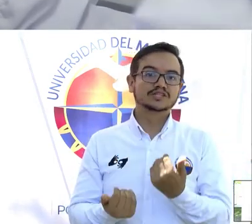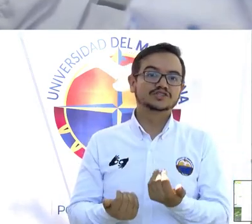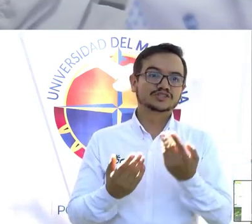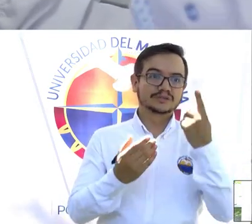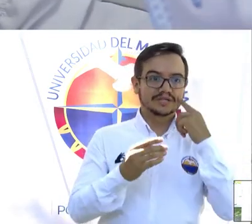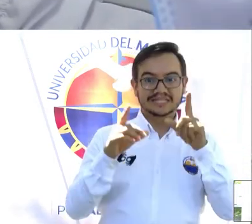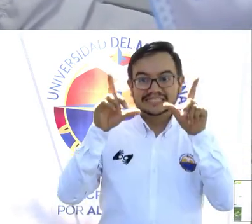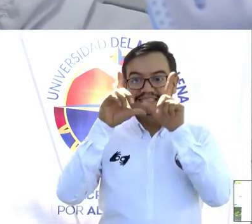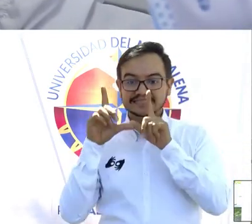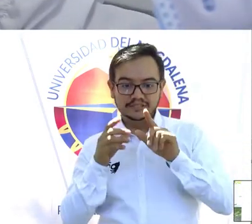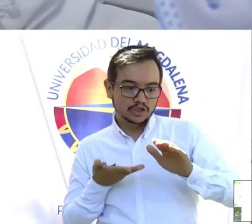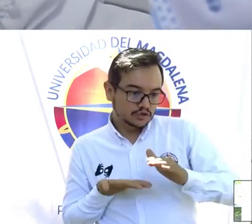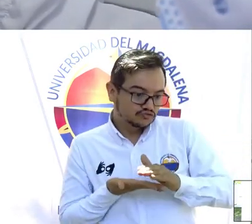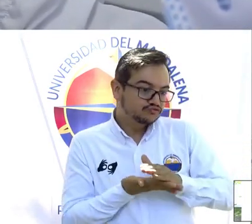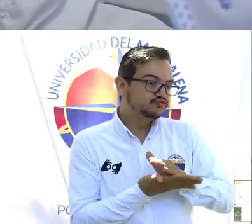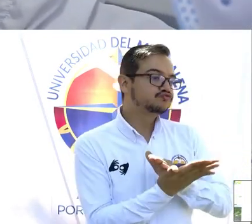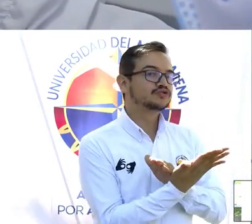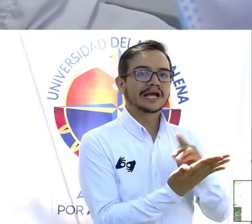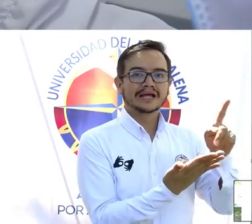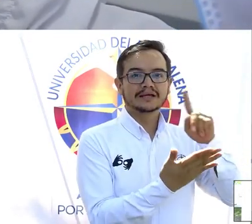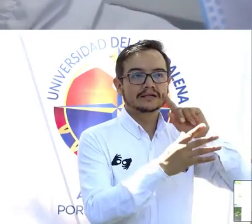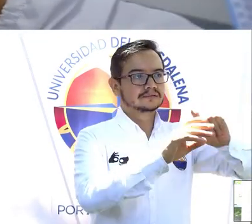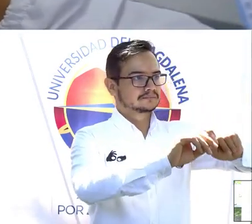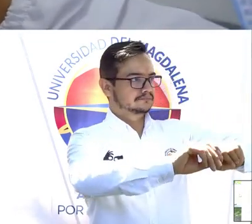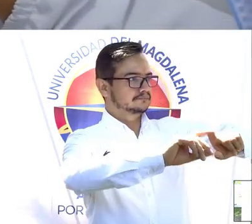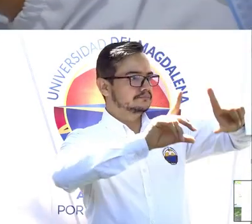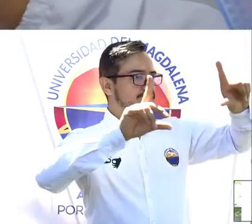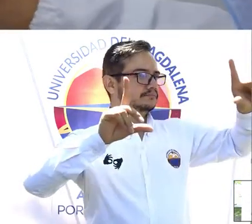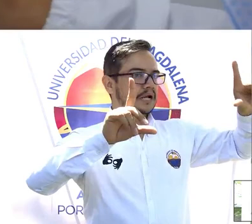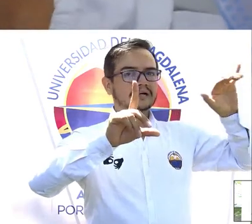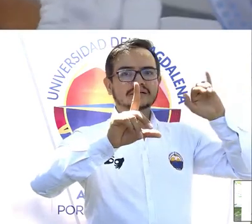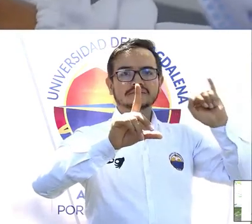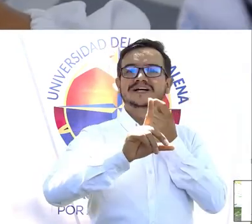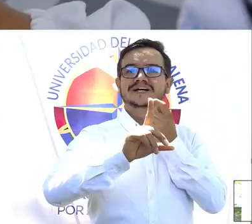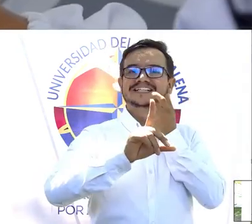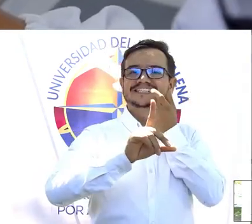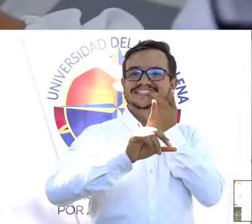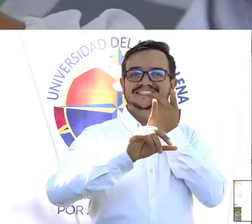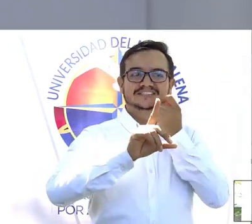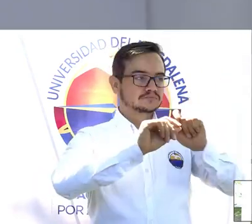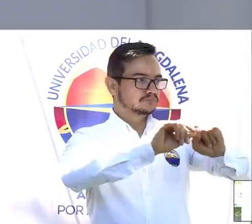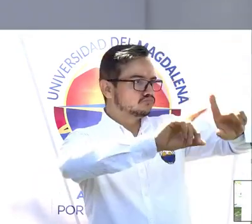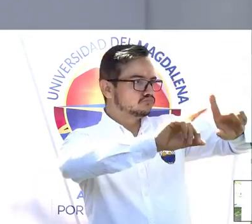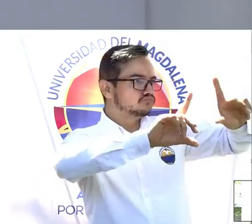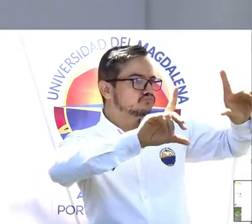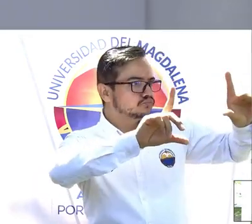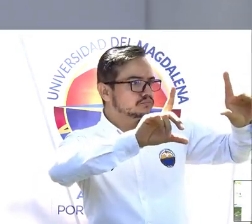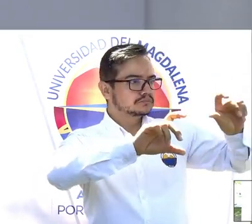para que él transmita la imagen del diente que se toma.